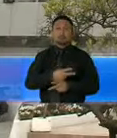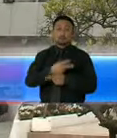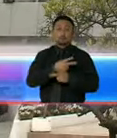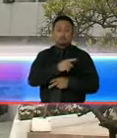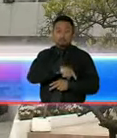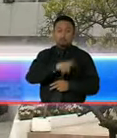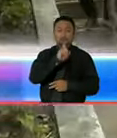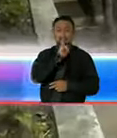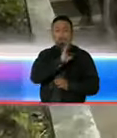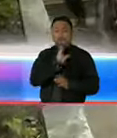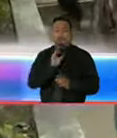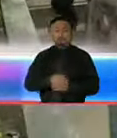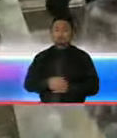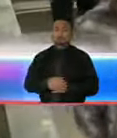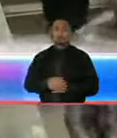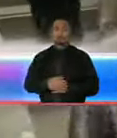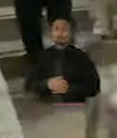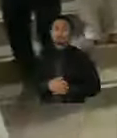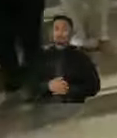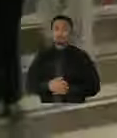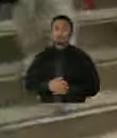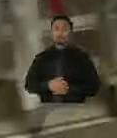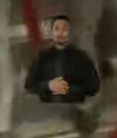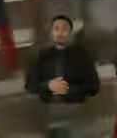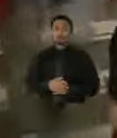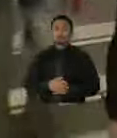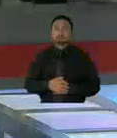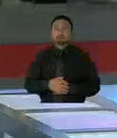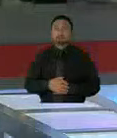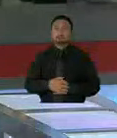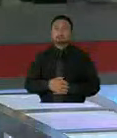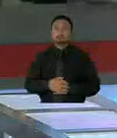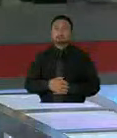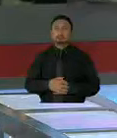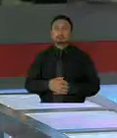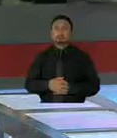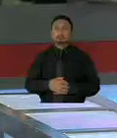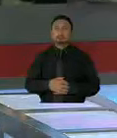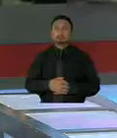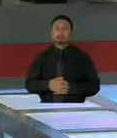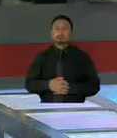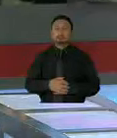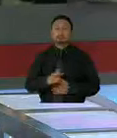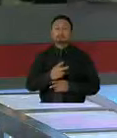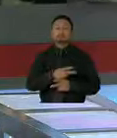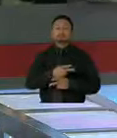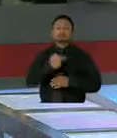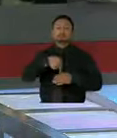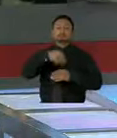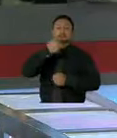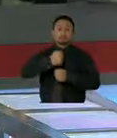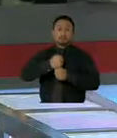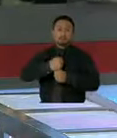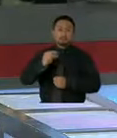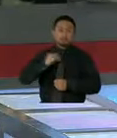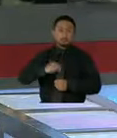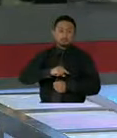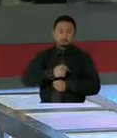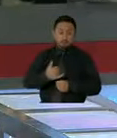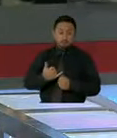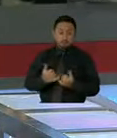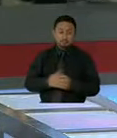quiso pronunciar, informó Héctor Romero. El Consejo Nacional de Trabajo y Salarios, que tenía